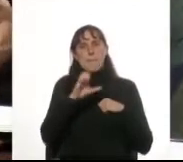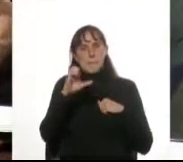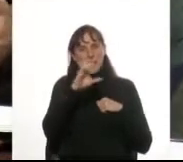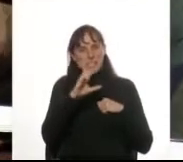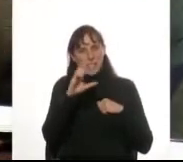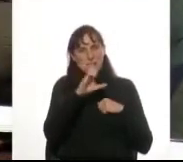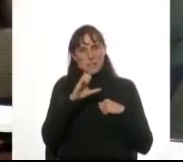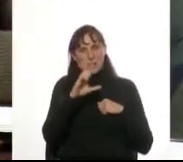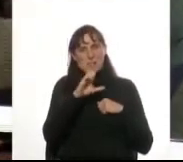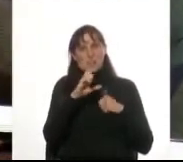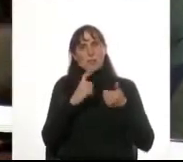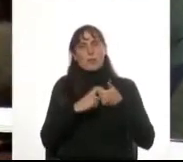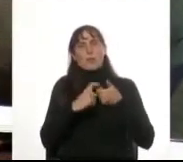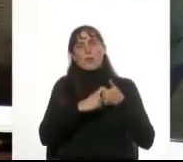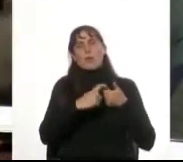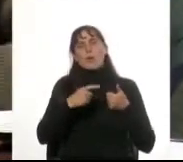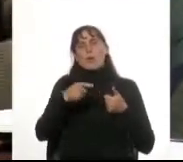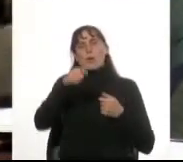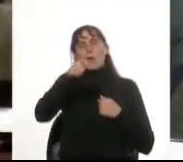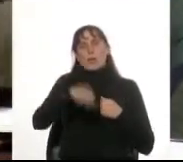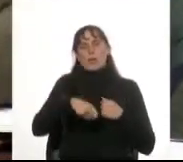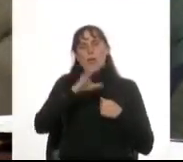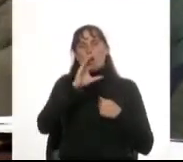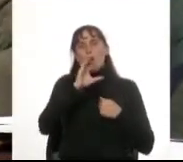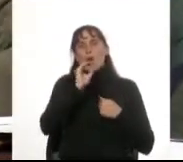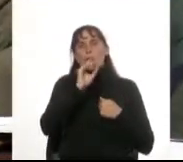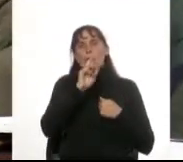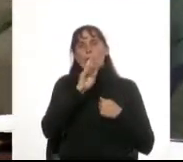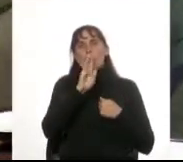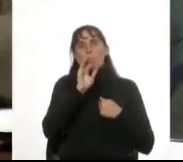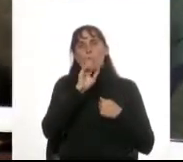denuncias judiciales que surgen de acá.